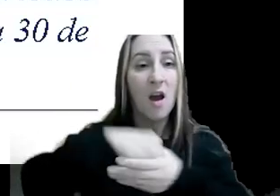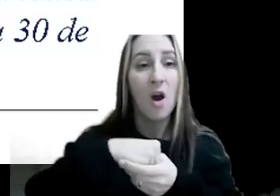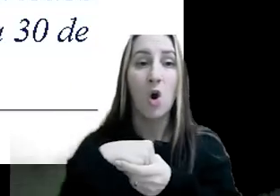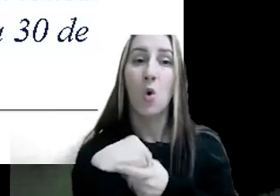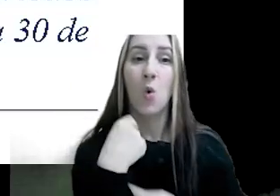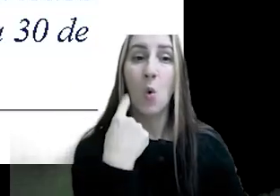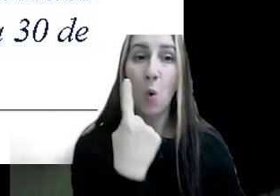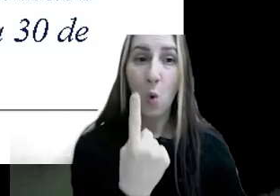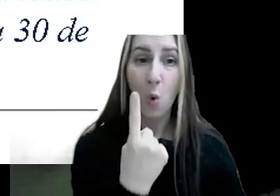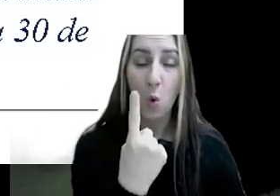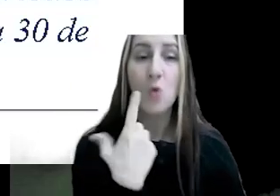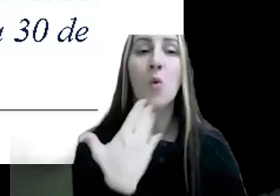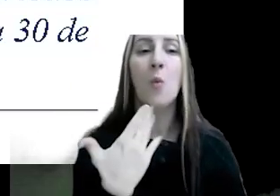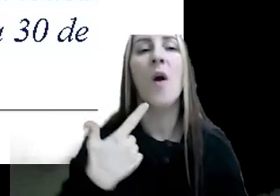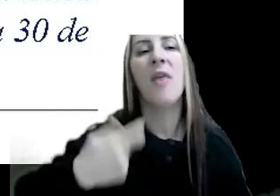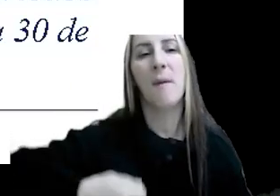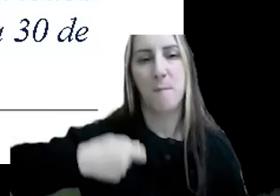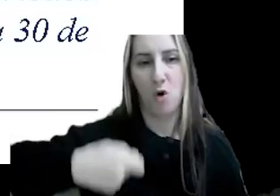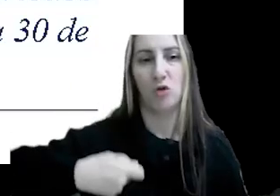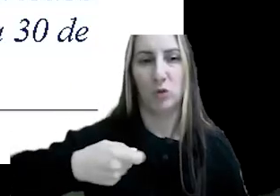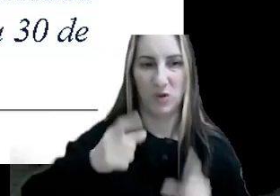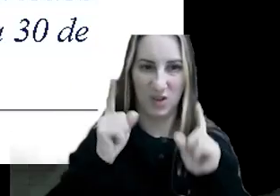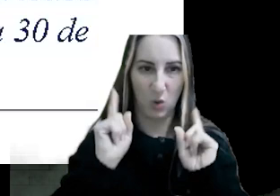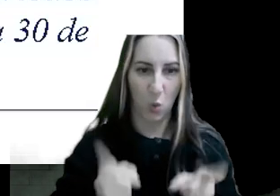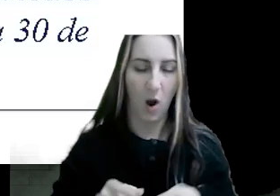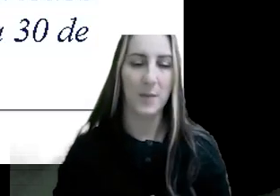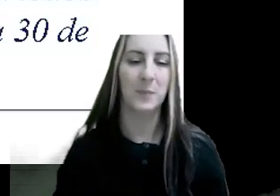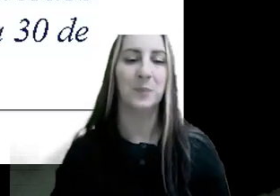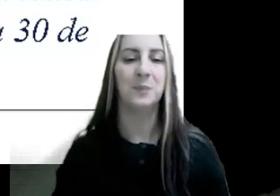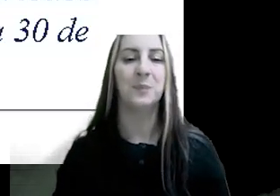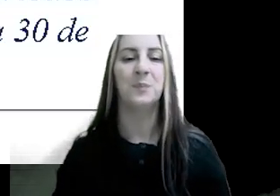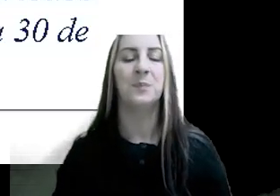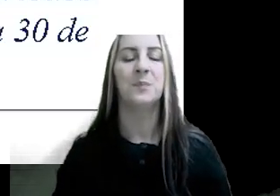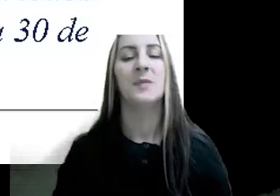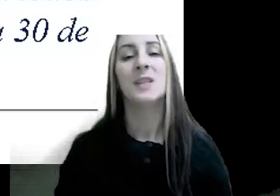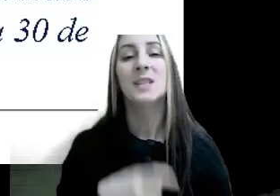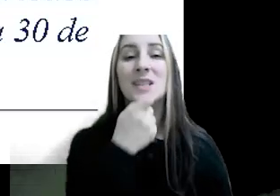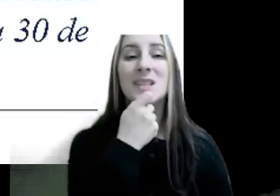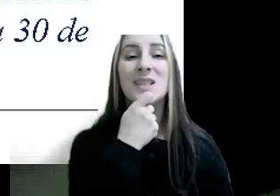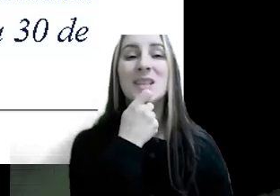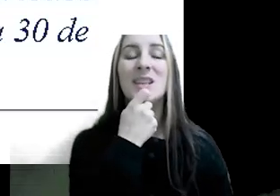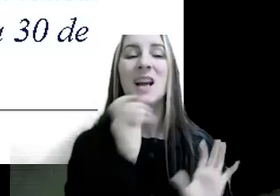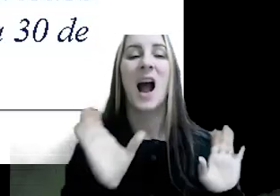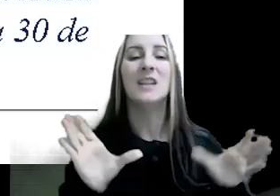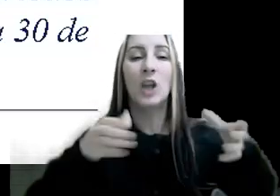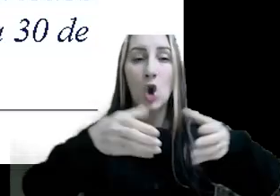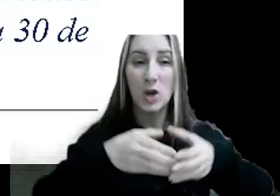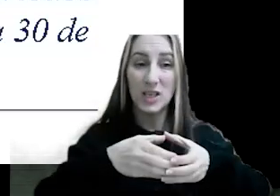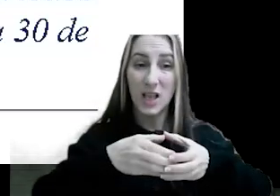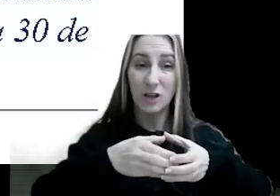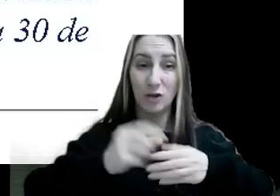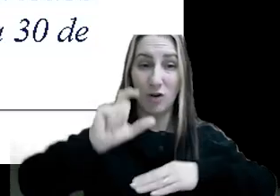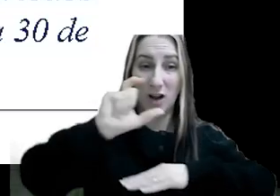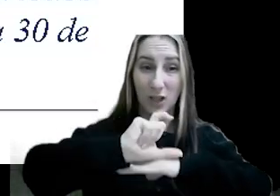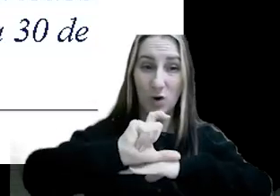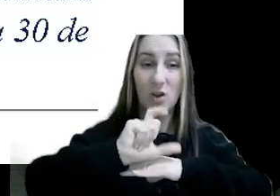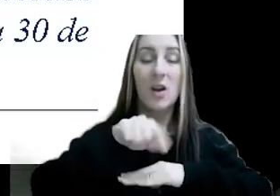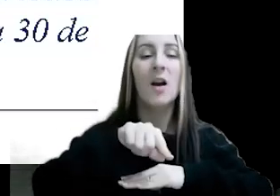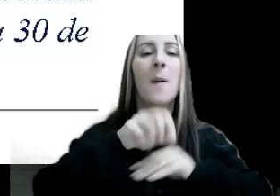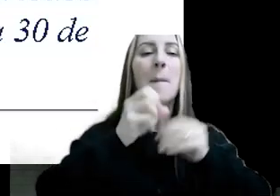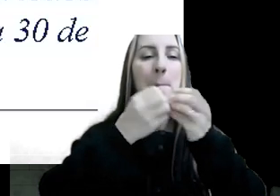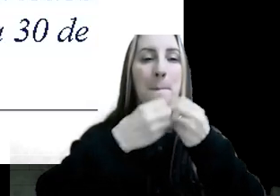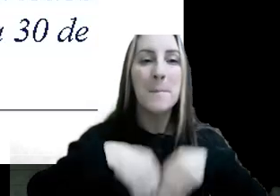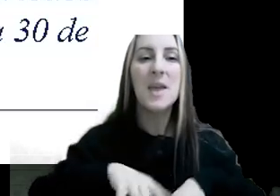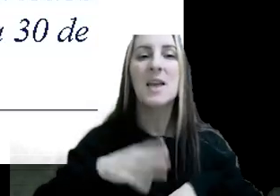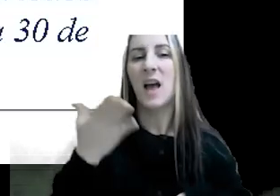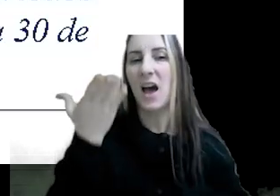ser monotributistas. En los supuestos en que la categorización surja con efecto